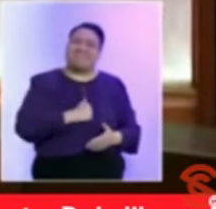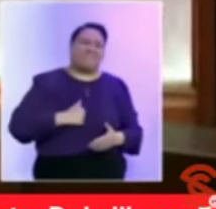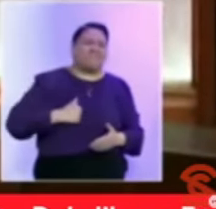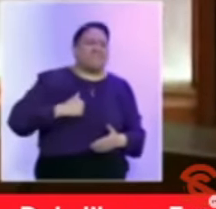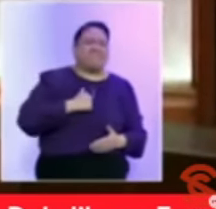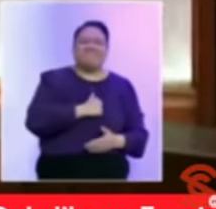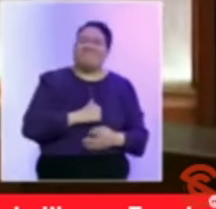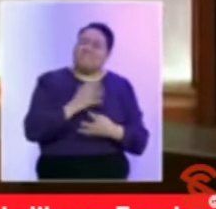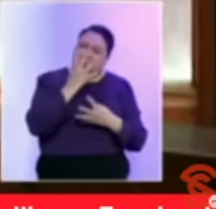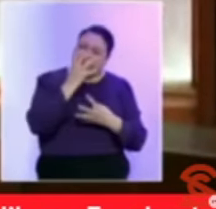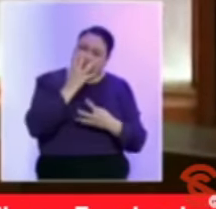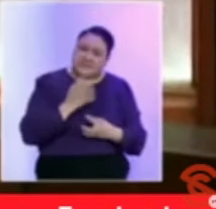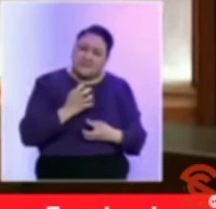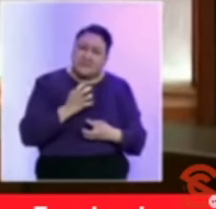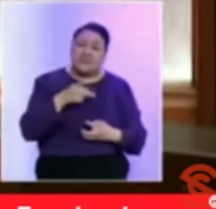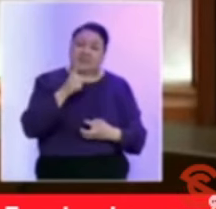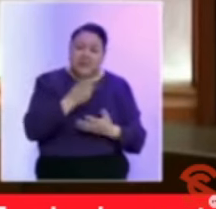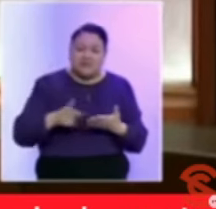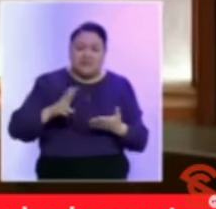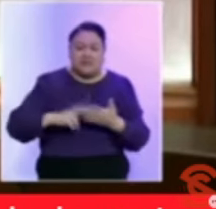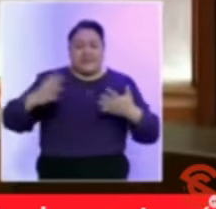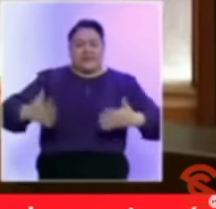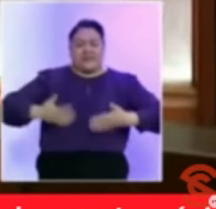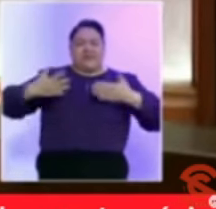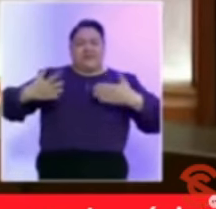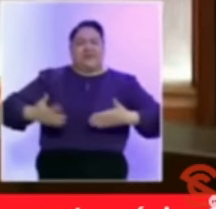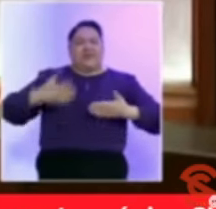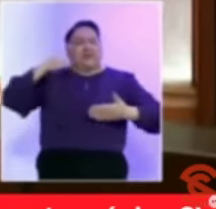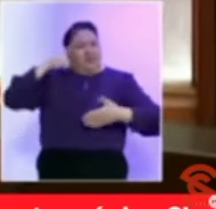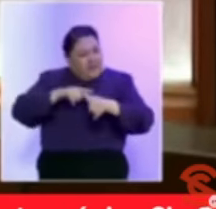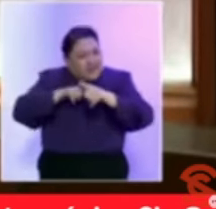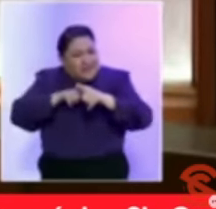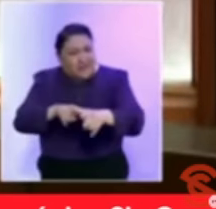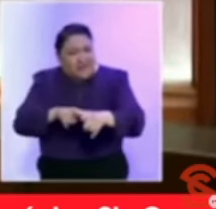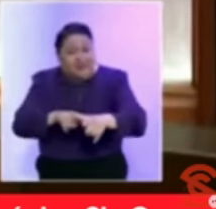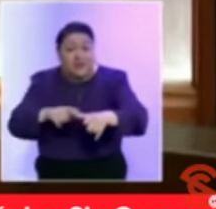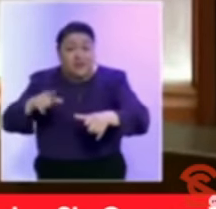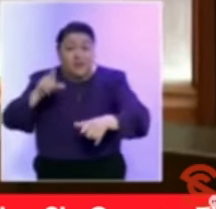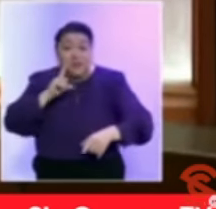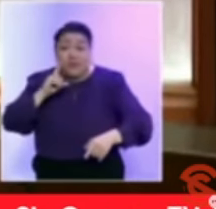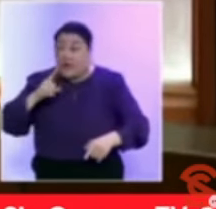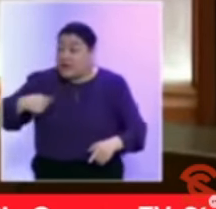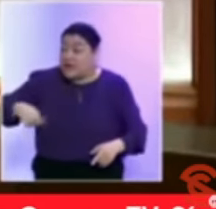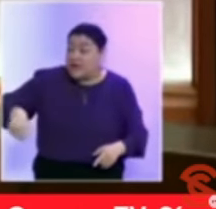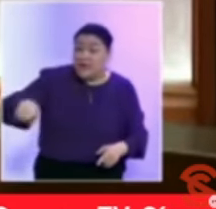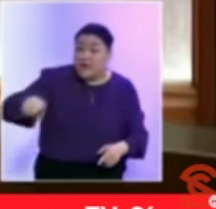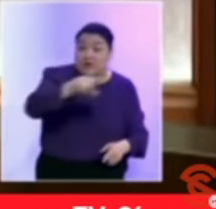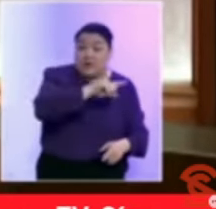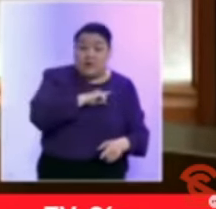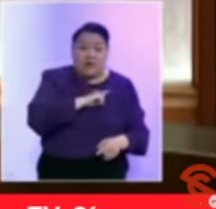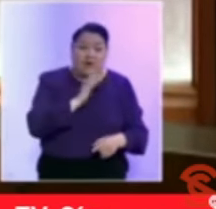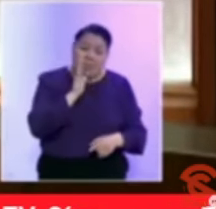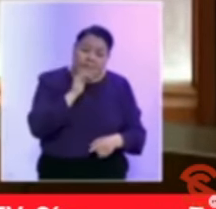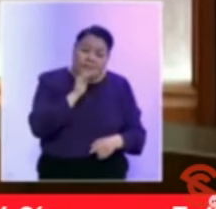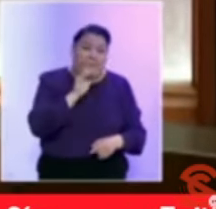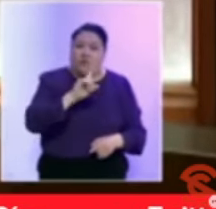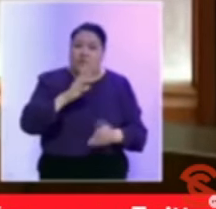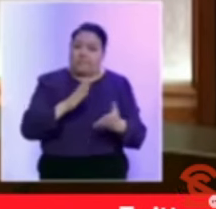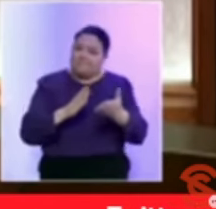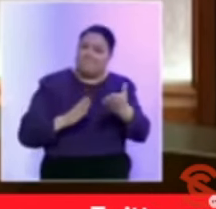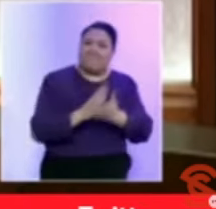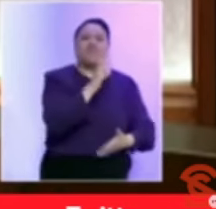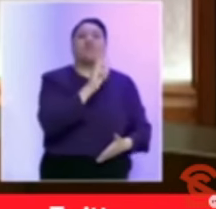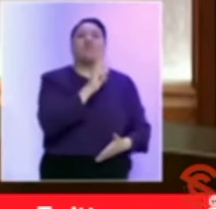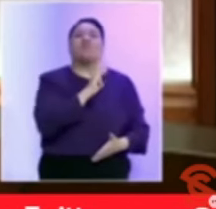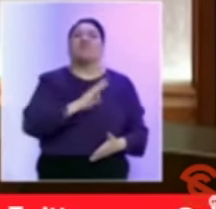tiempo alienta para nosotras Nada es imposible y todo